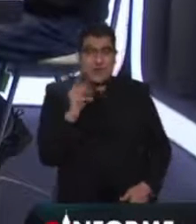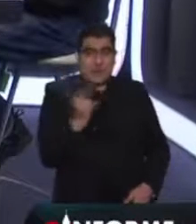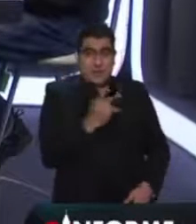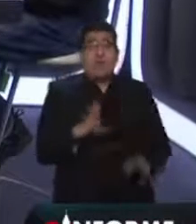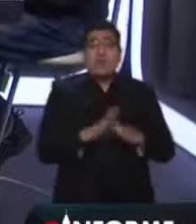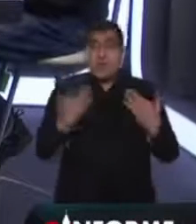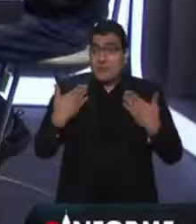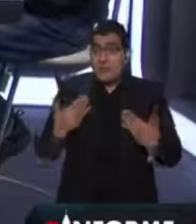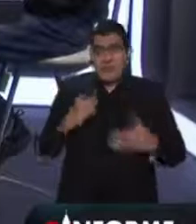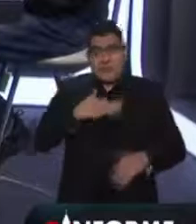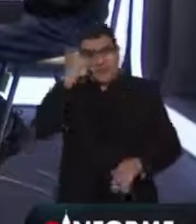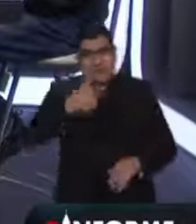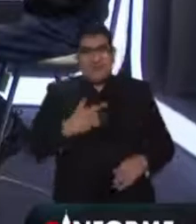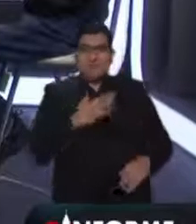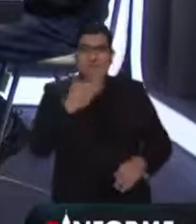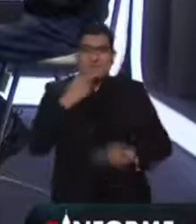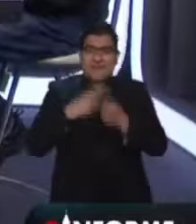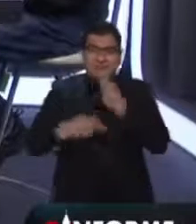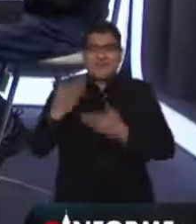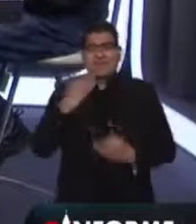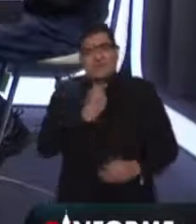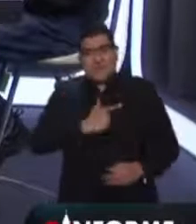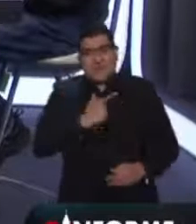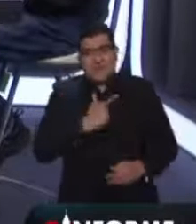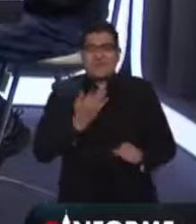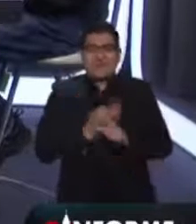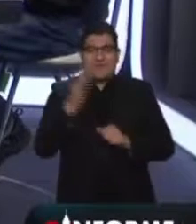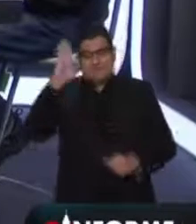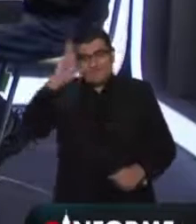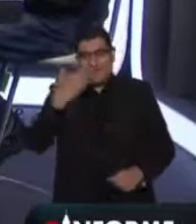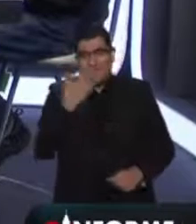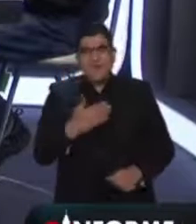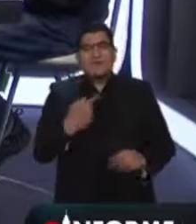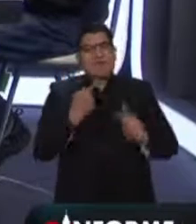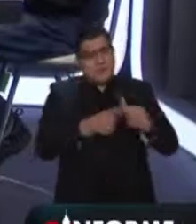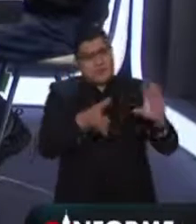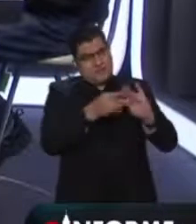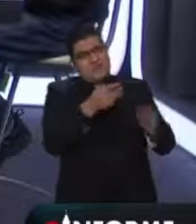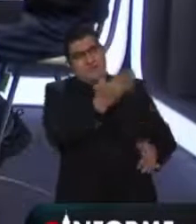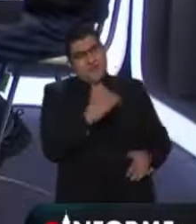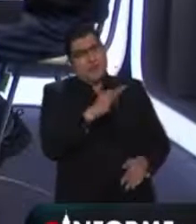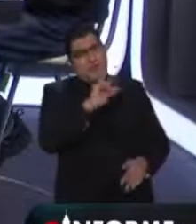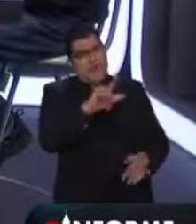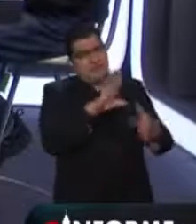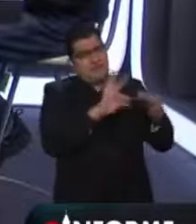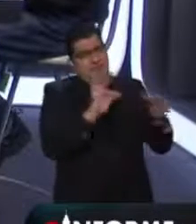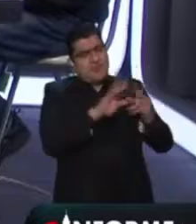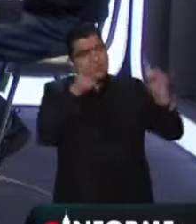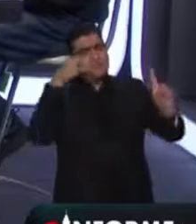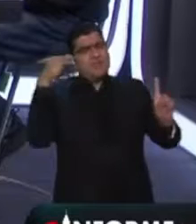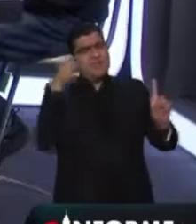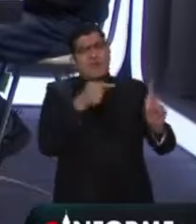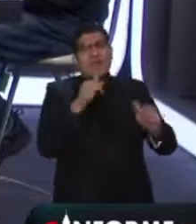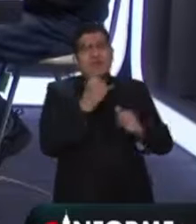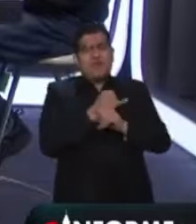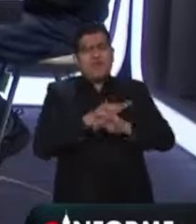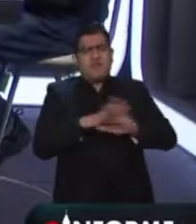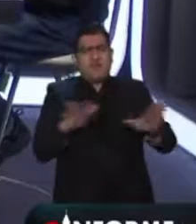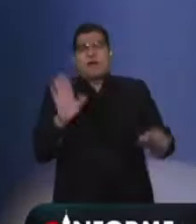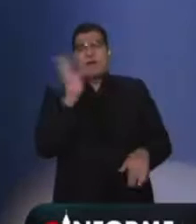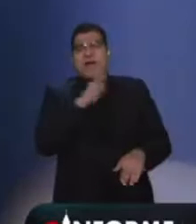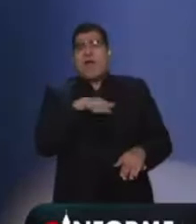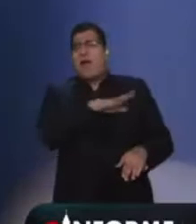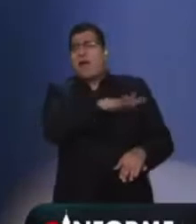Buenas noches, bienvenidos. Qué gusto saludarlos. Arrancamos, Miguel, contigo. ¿Qué te parece? Y con este tema de las